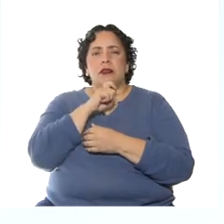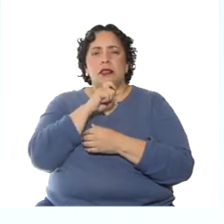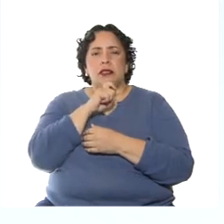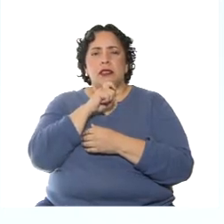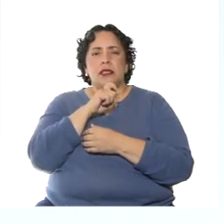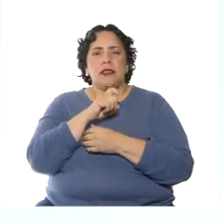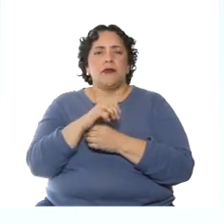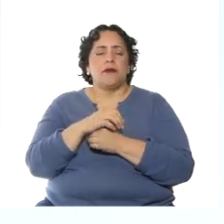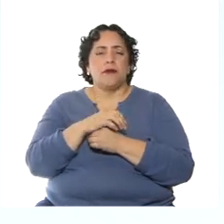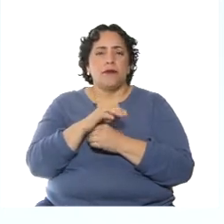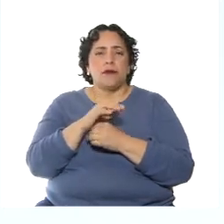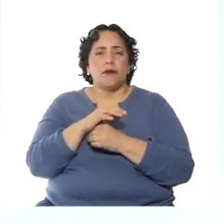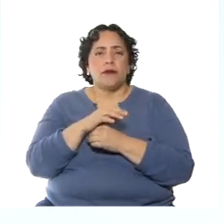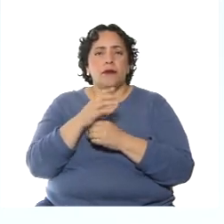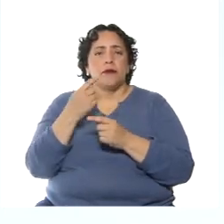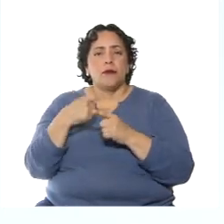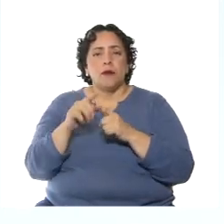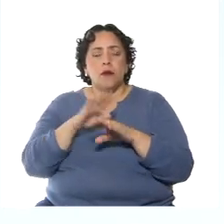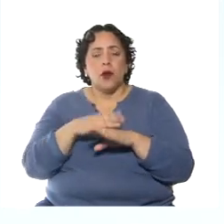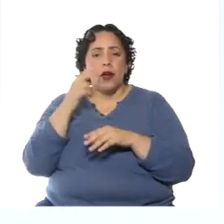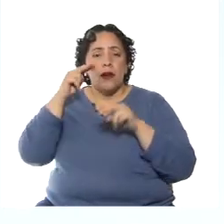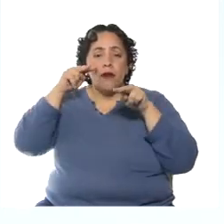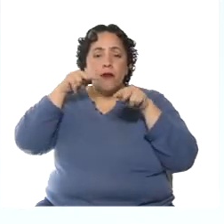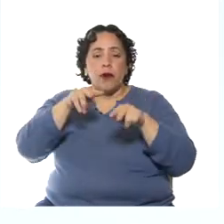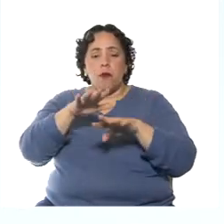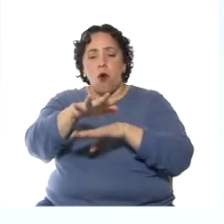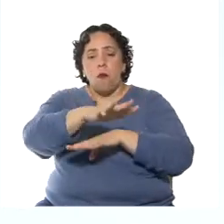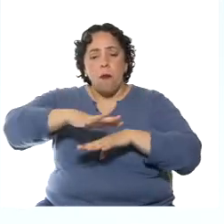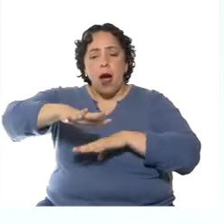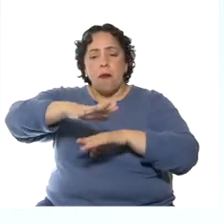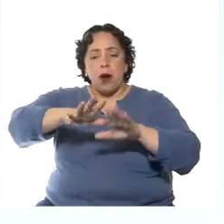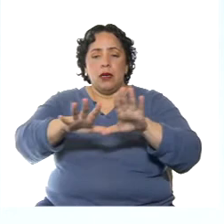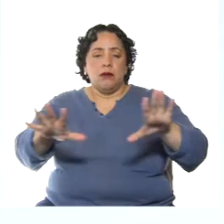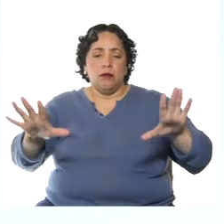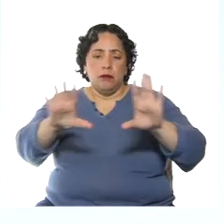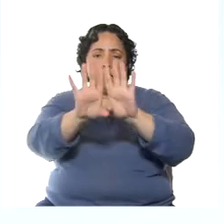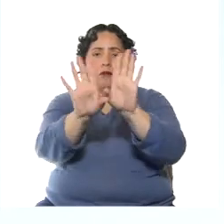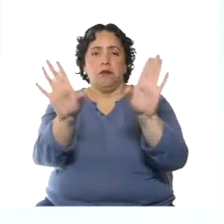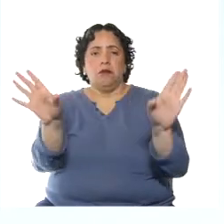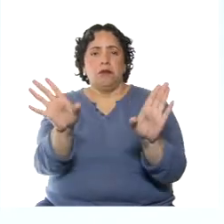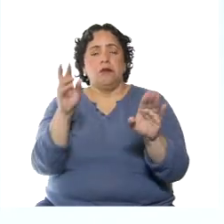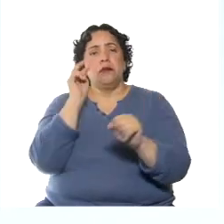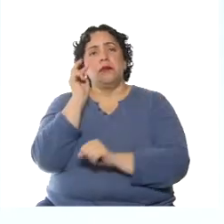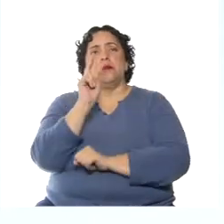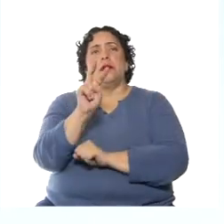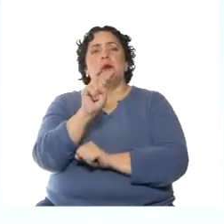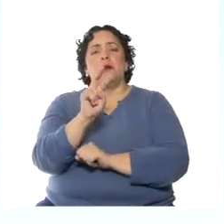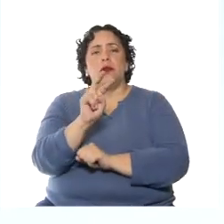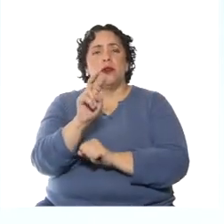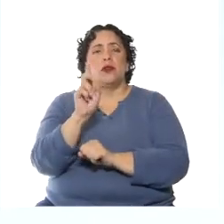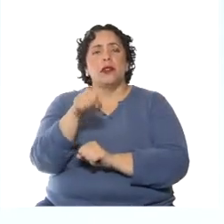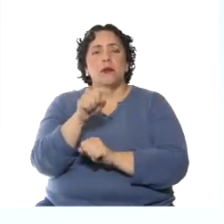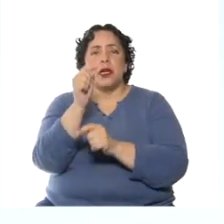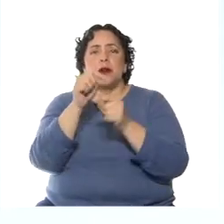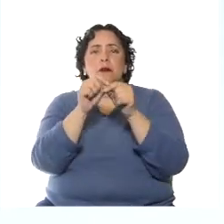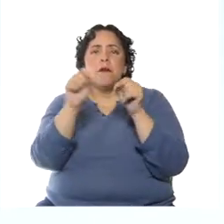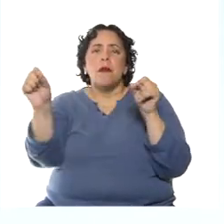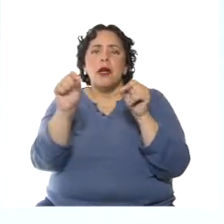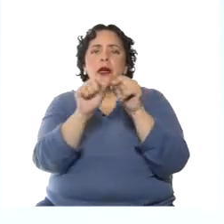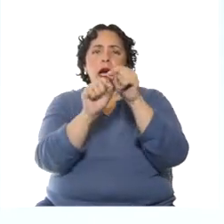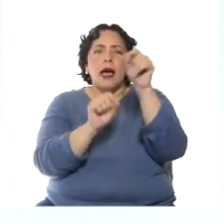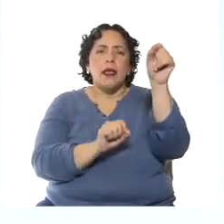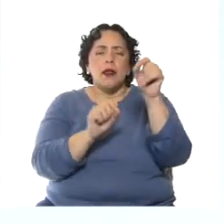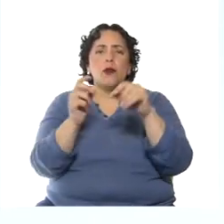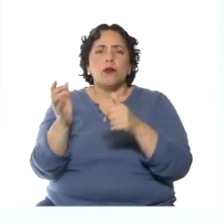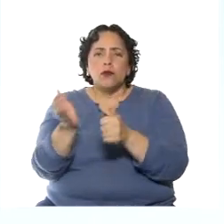vemos el plano, el mapa que tenemos enfrente desde el punto de vista de las coordenadas, que regularmente además están marcadas en ellos, okay,